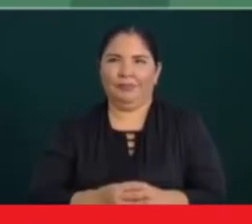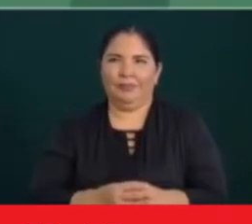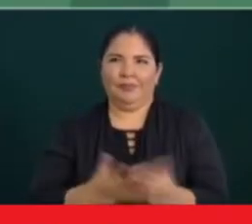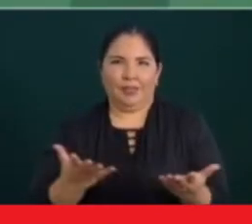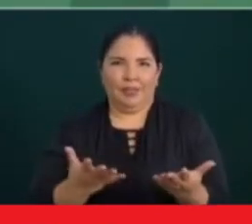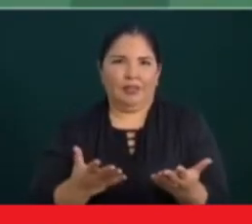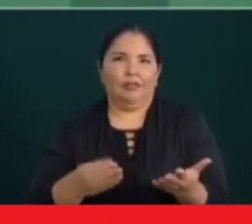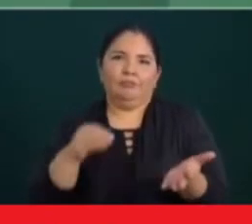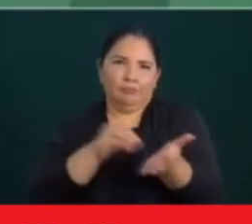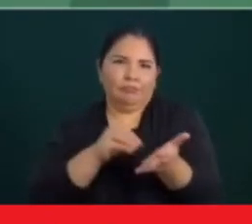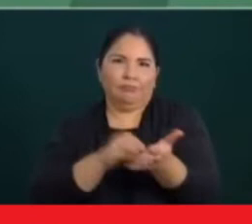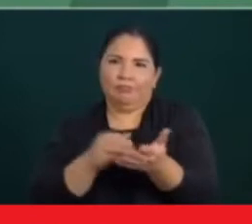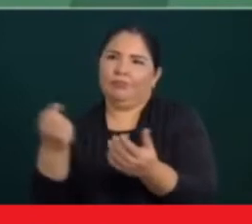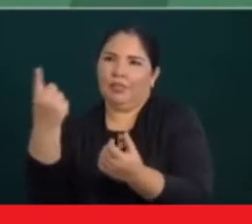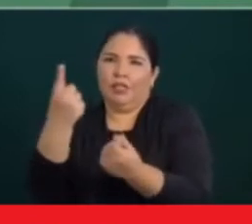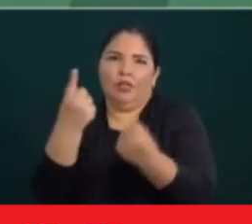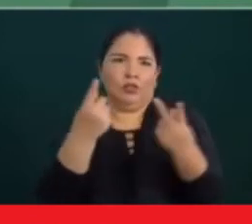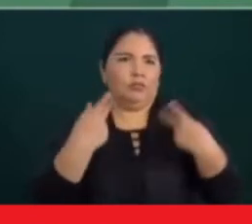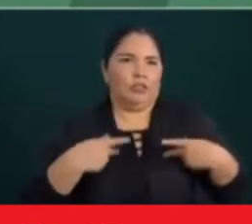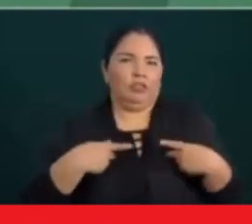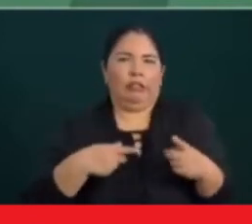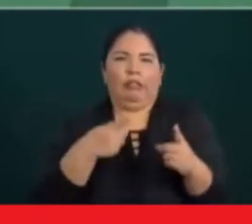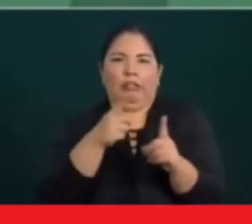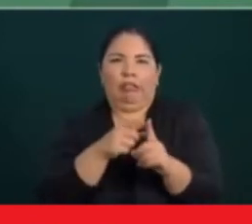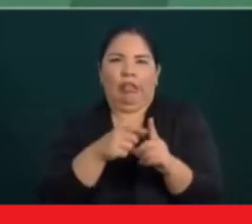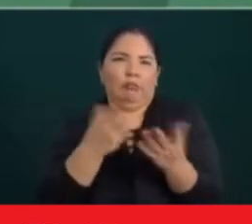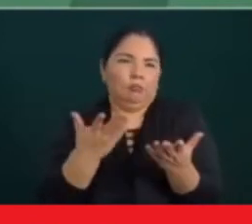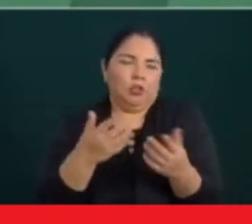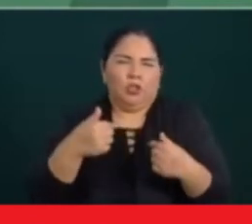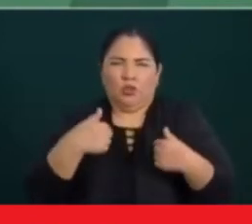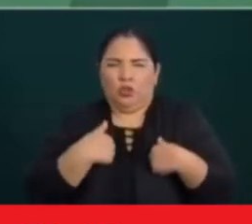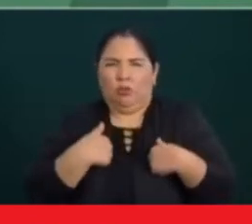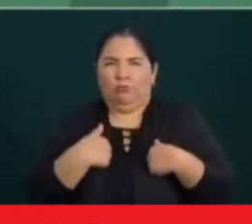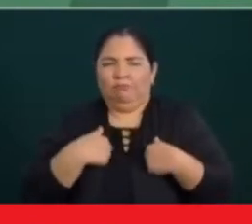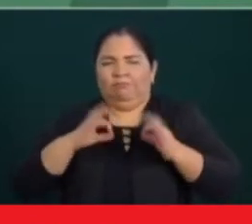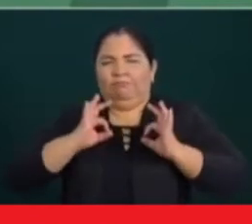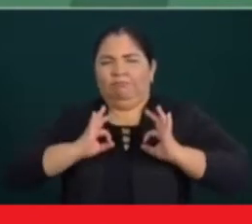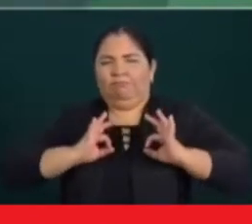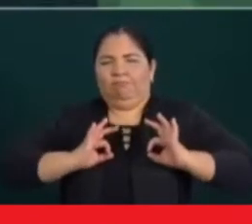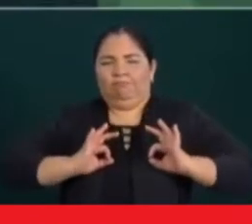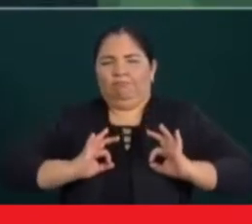Y todavía hay quienes cuestionan. Pues tengo mi conciencia tranquila.